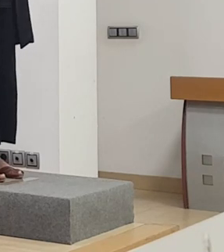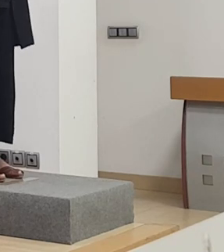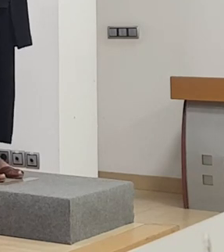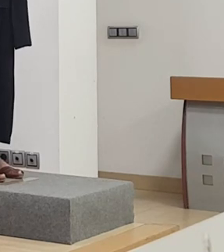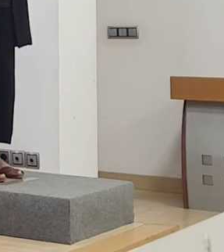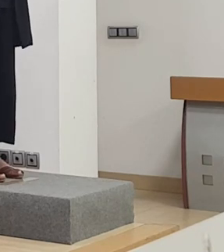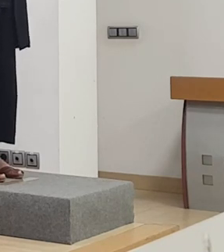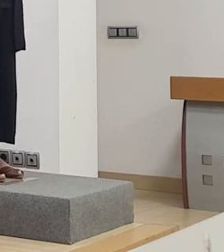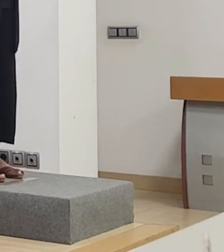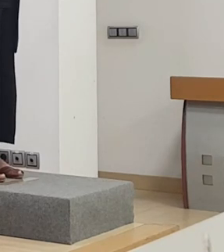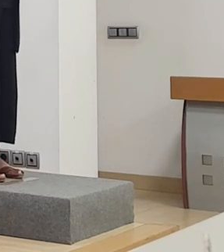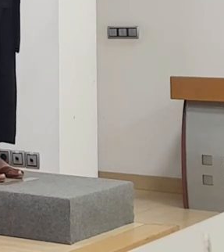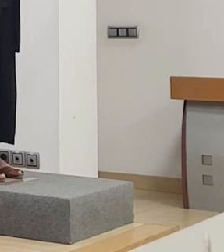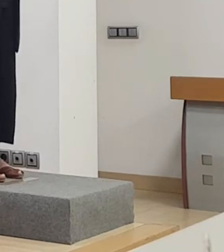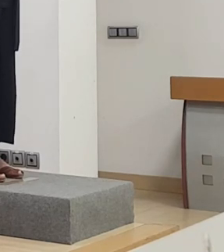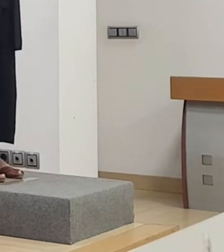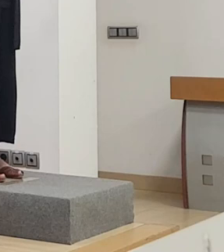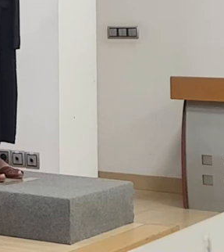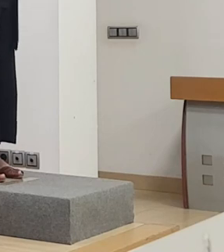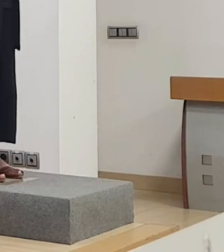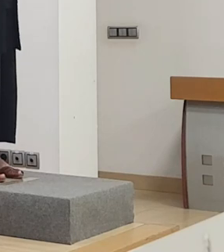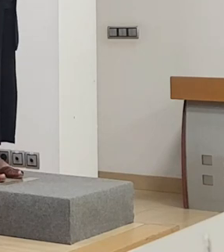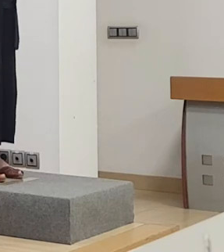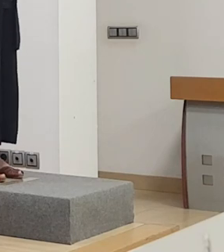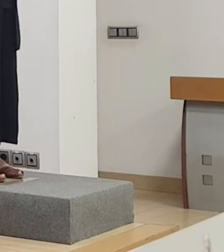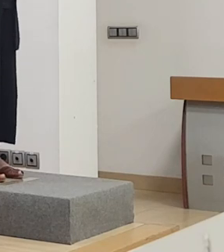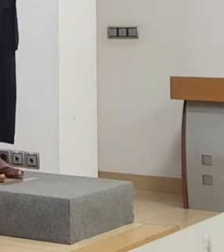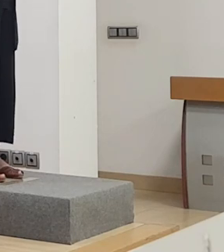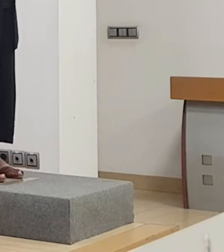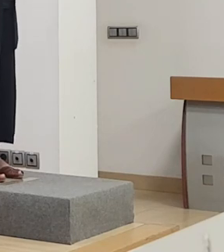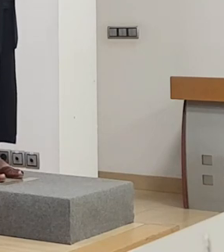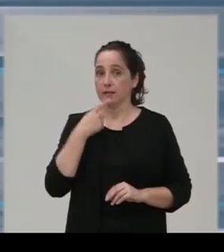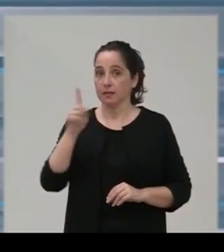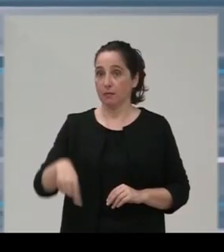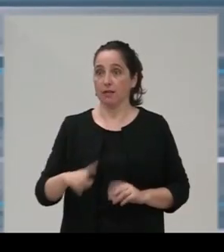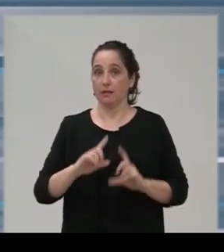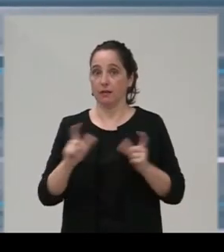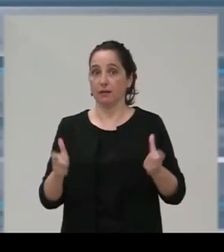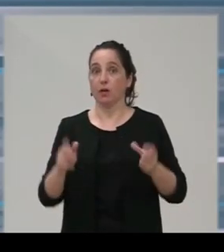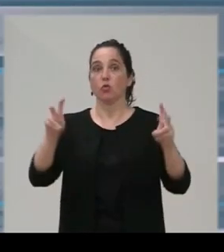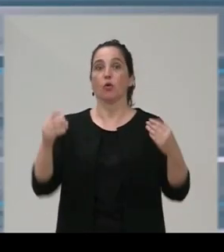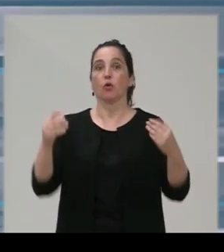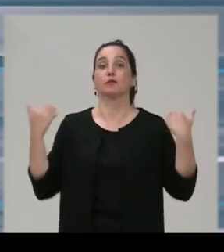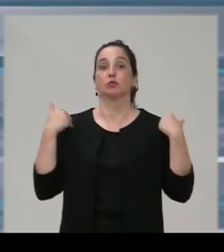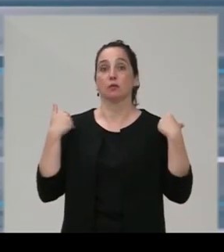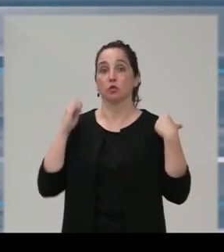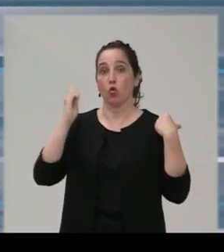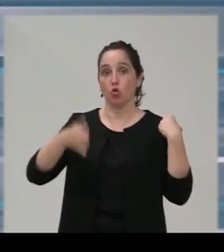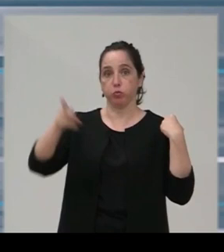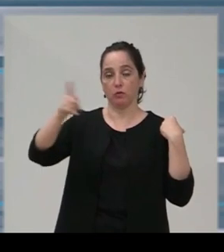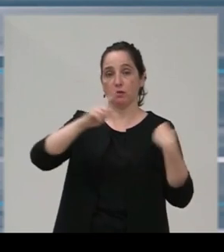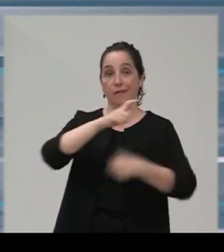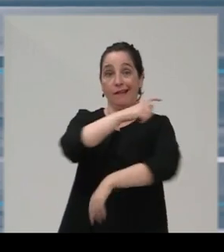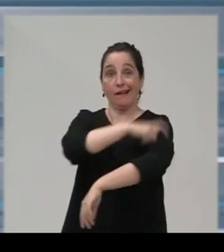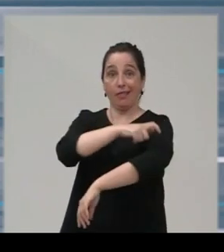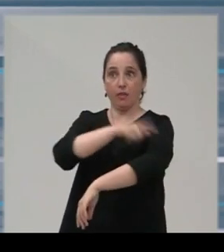tenemos claro tenemos claro yo lo he dicho así también he tenido la ocasión de reunirme con los nuevos responsables del club que el Racing